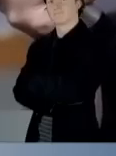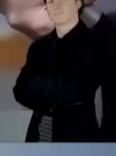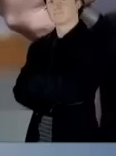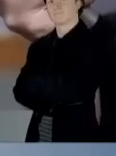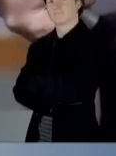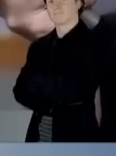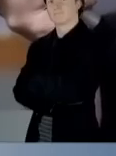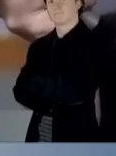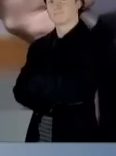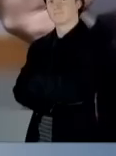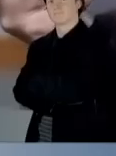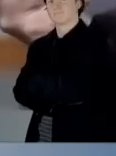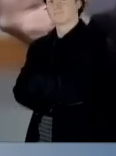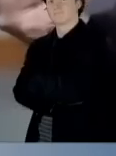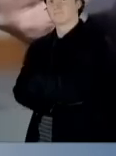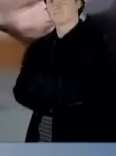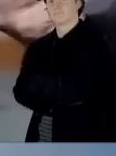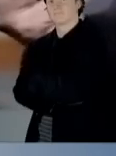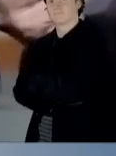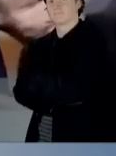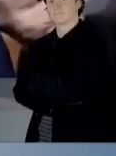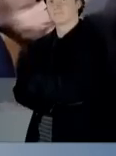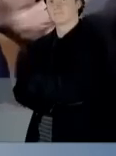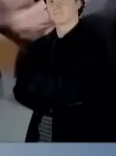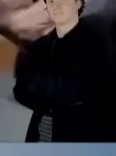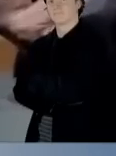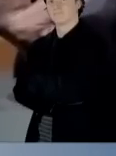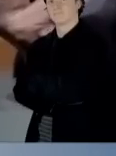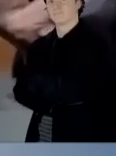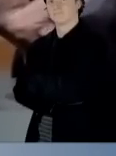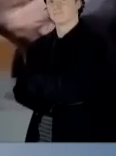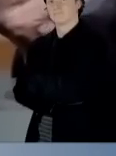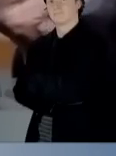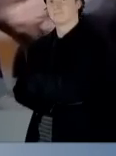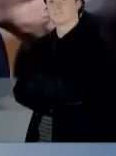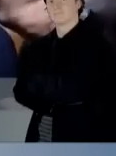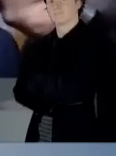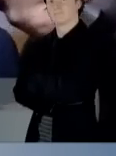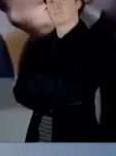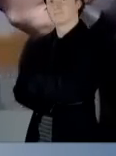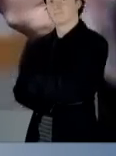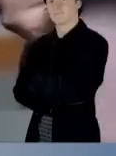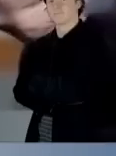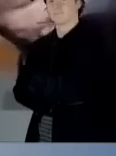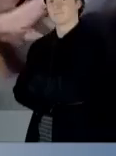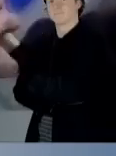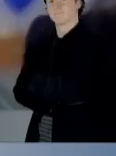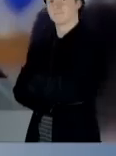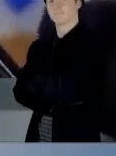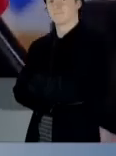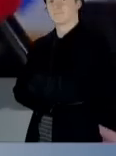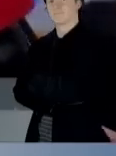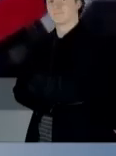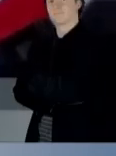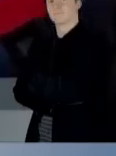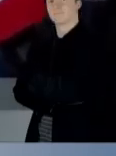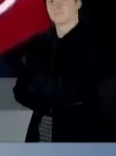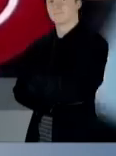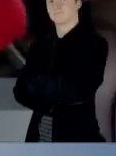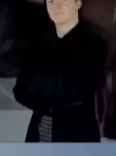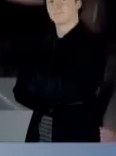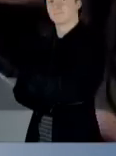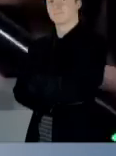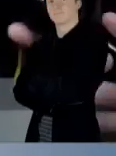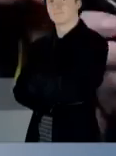y que es con el fin de que exista un rechazo transversal a la ruptura de la Democracia por su parte el diputado de renovación nacional Diego chalper sostuvo que